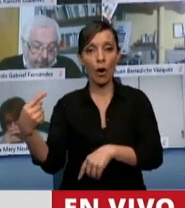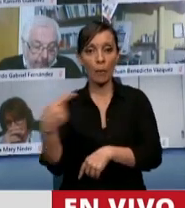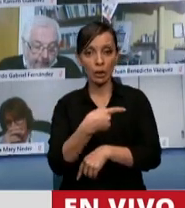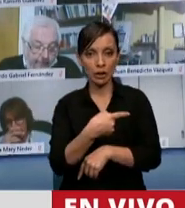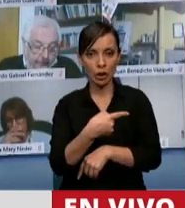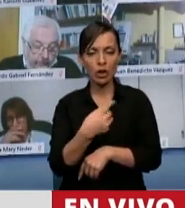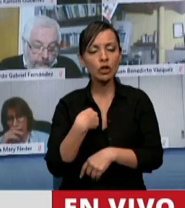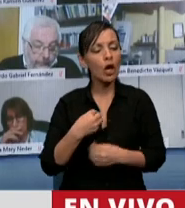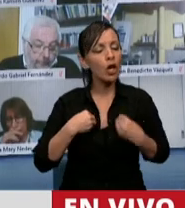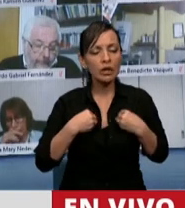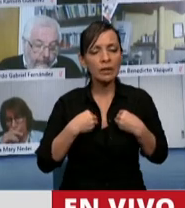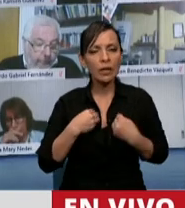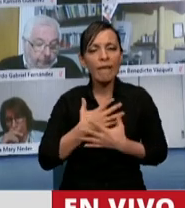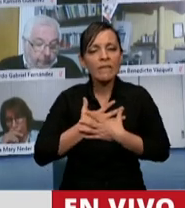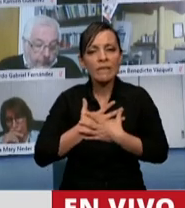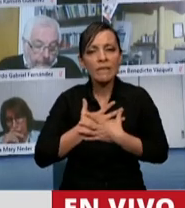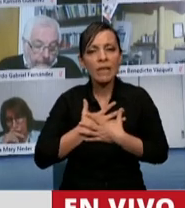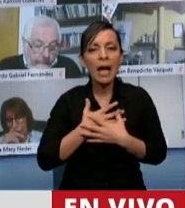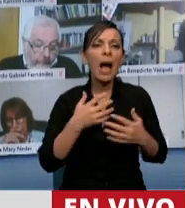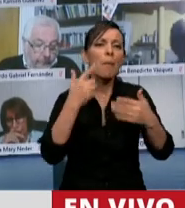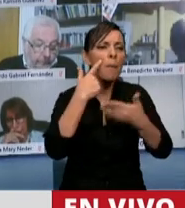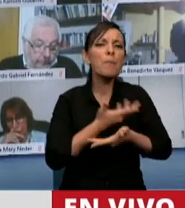mis afectos por más que me peleé públicamente